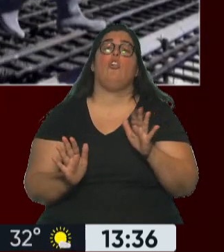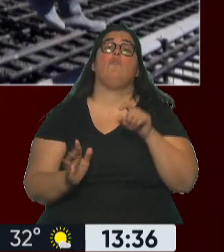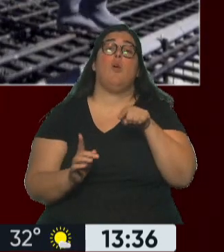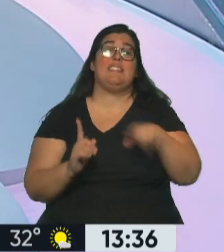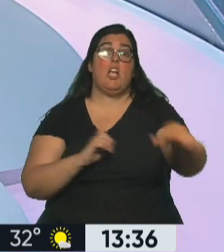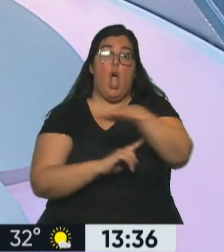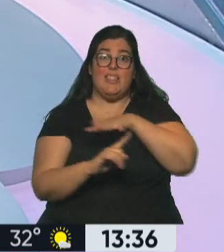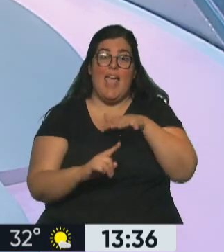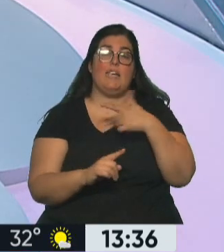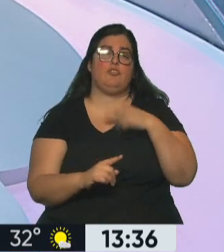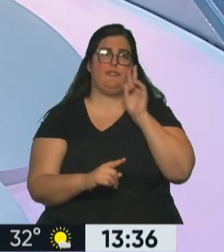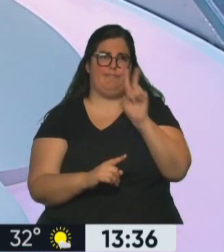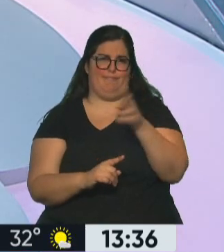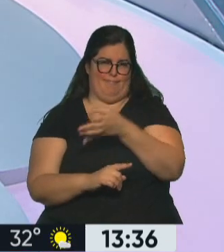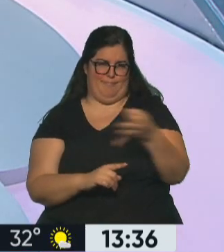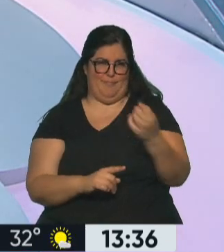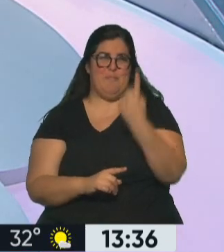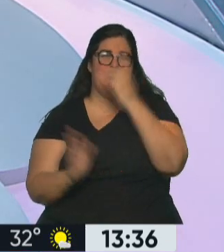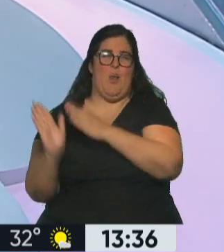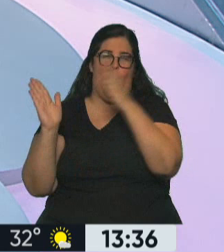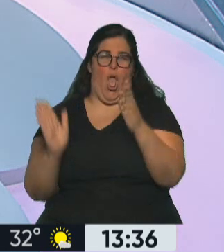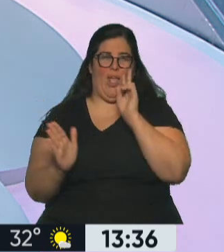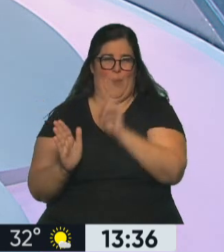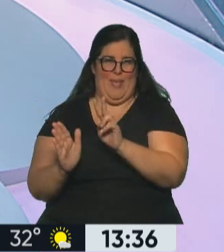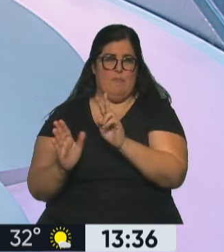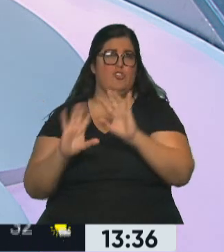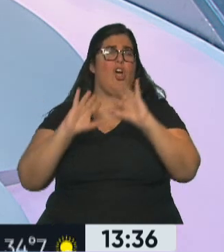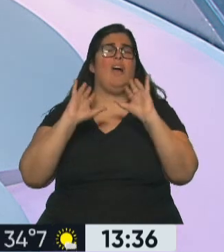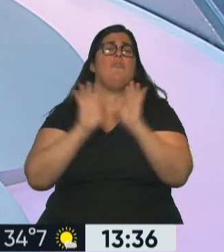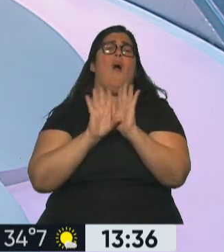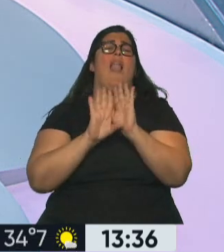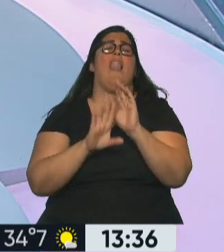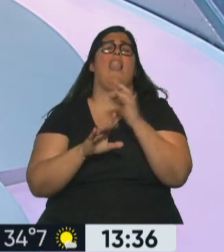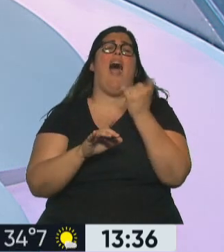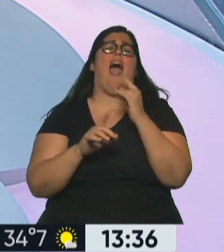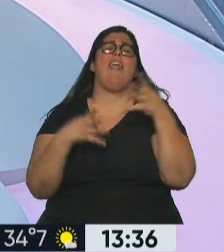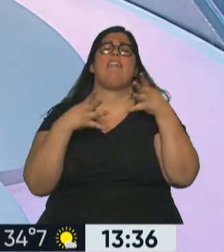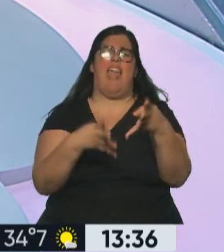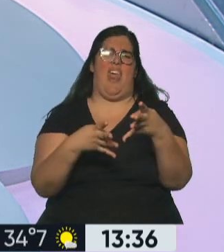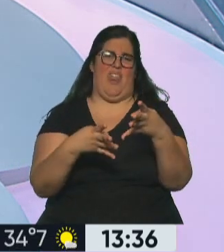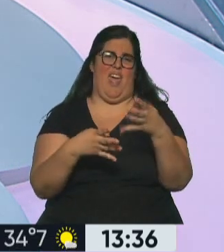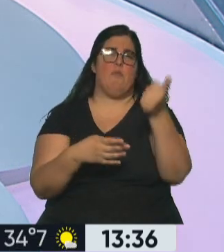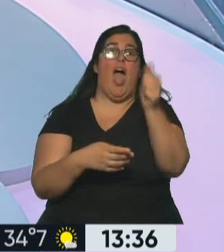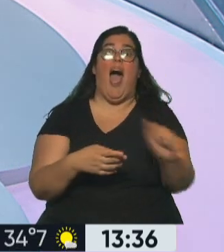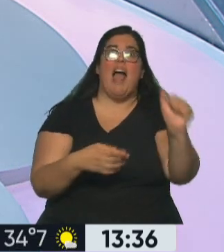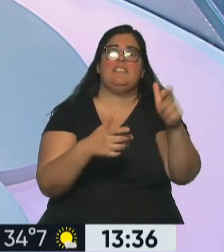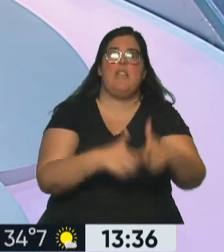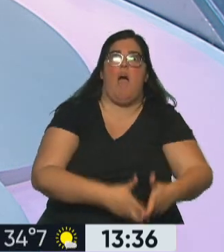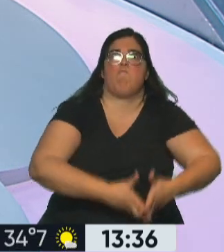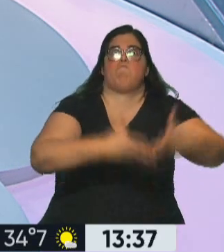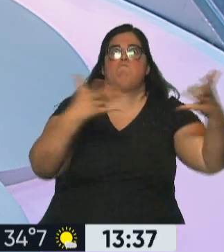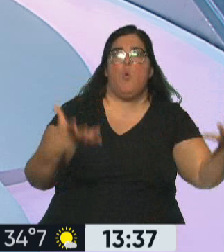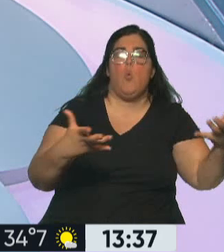cual efectivamente, como se vio en el primer bloque, vivimos en una guerra interimperial entre el Asia en ascenso y el